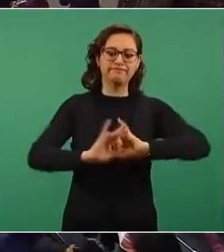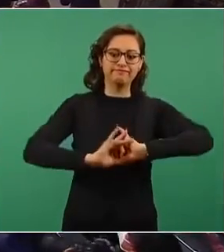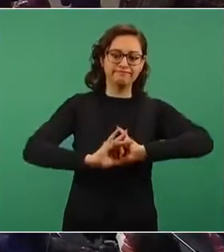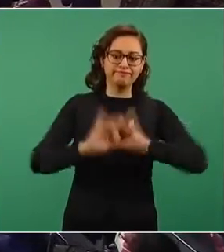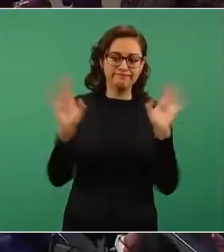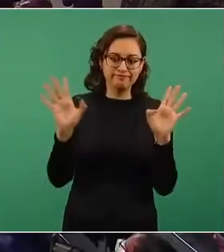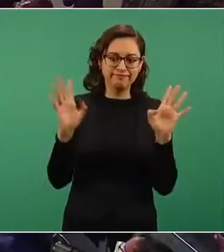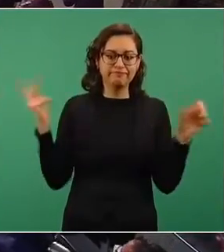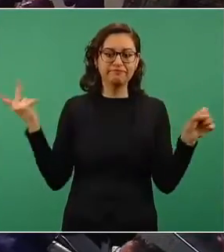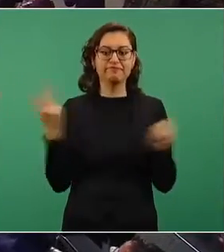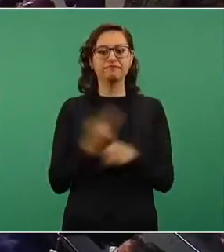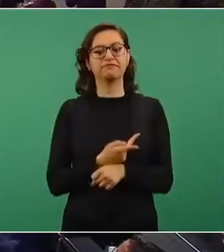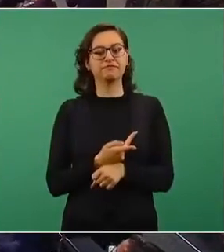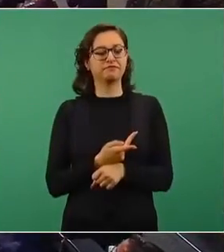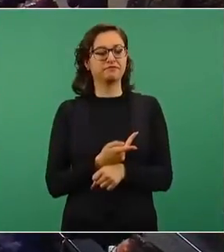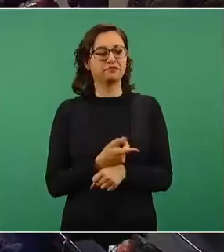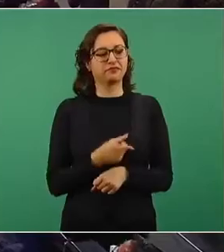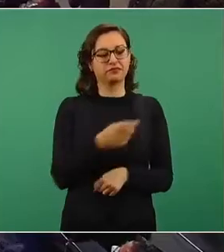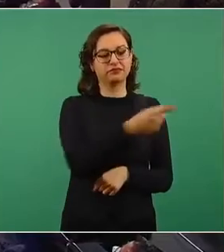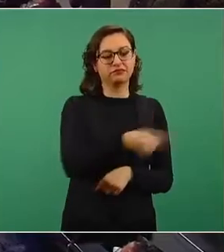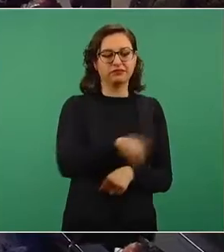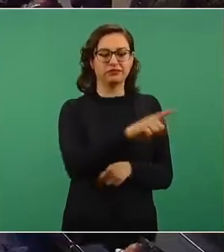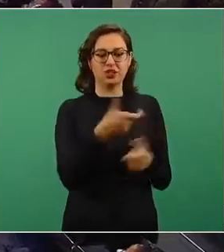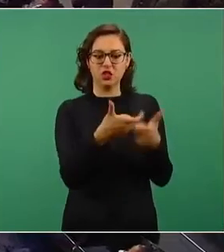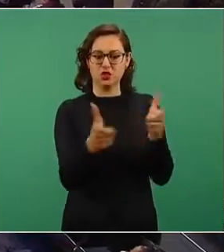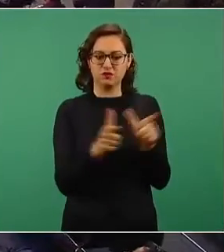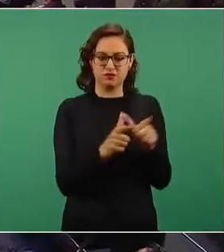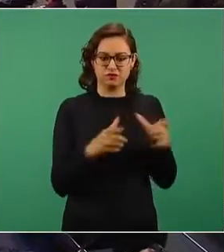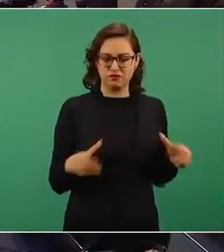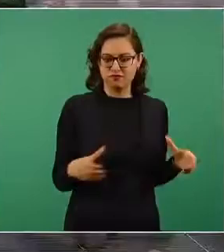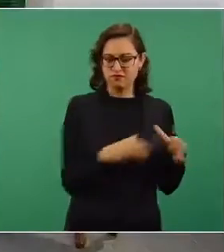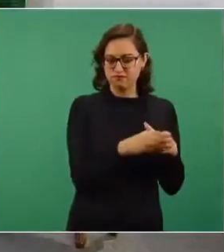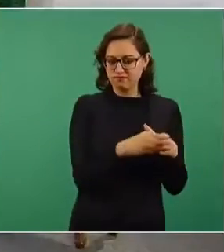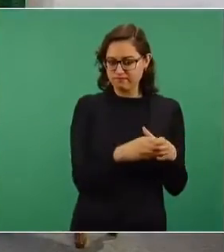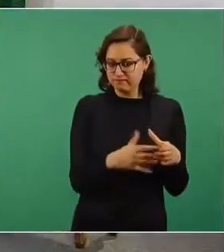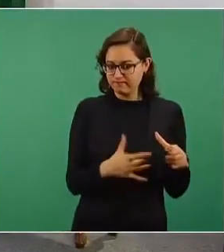esta grave violación que significó